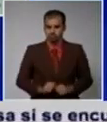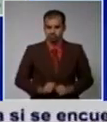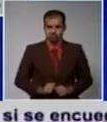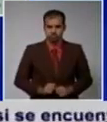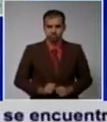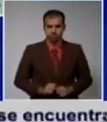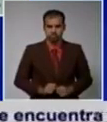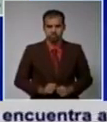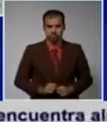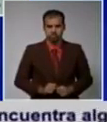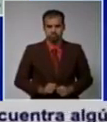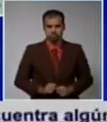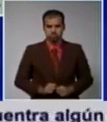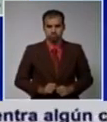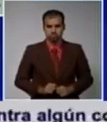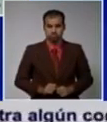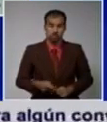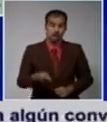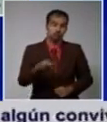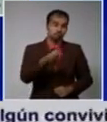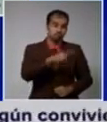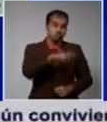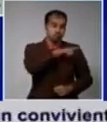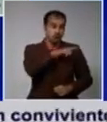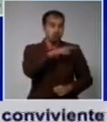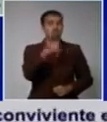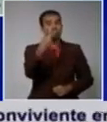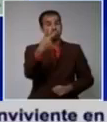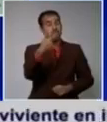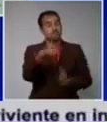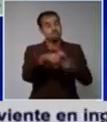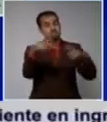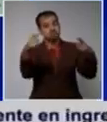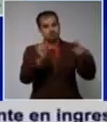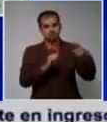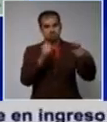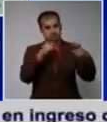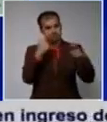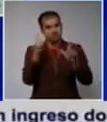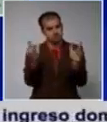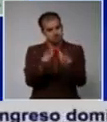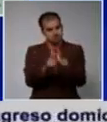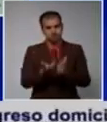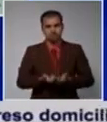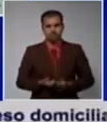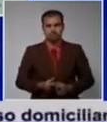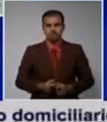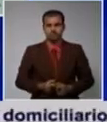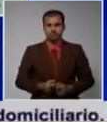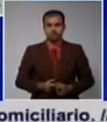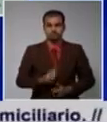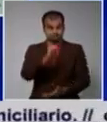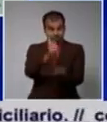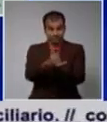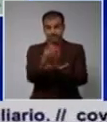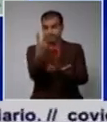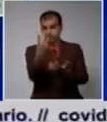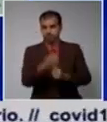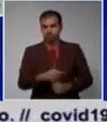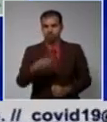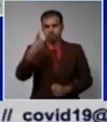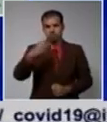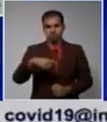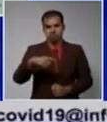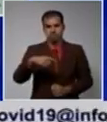12 menos que la jornada anterior, y en este caso 3 del municipio de Holguín y del